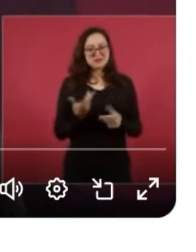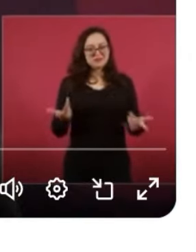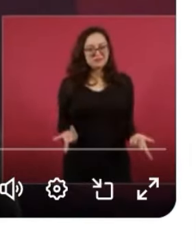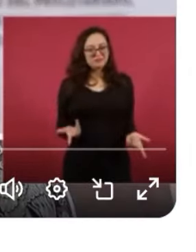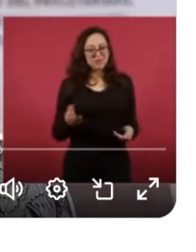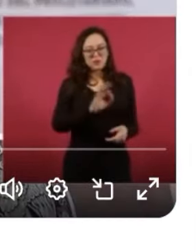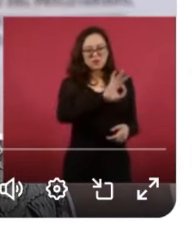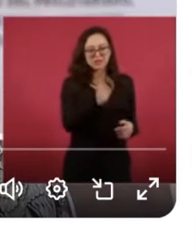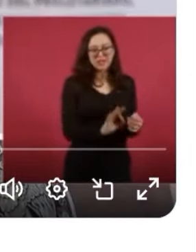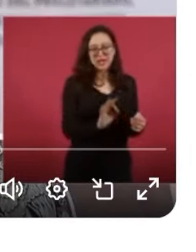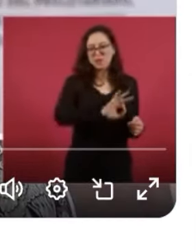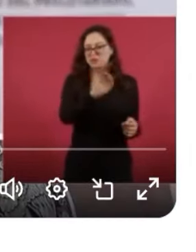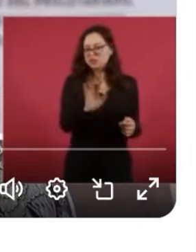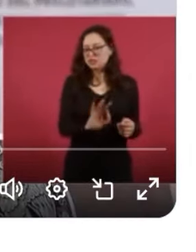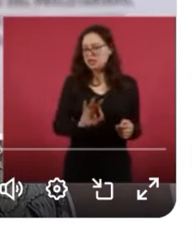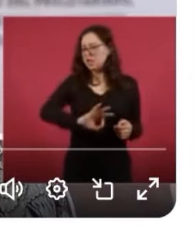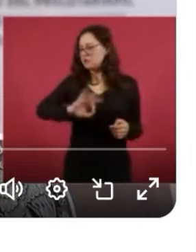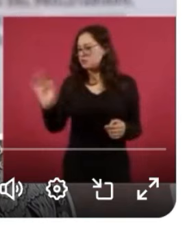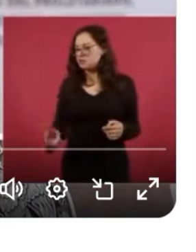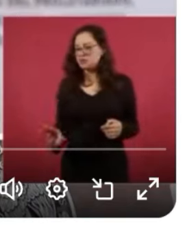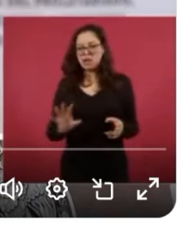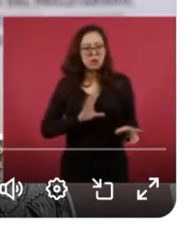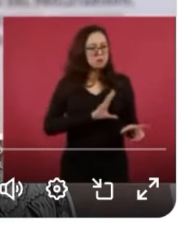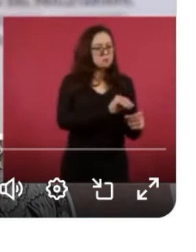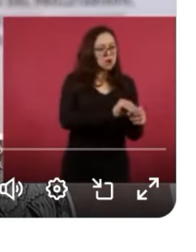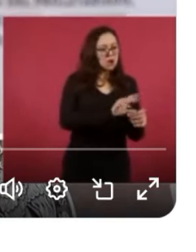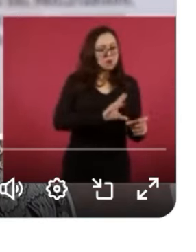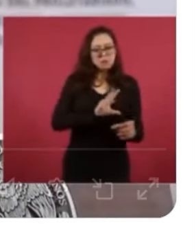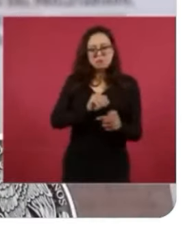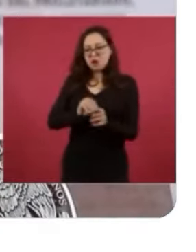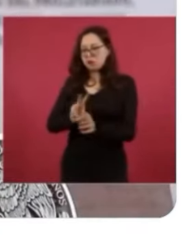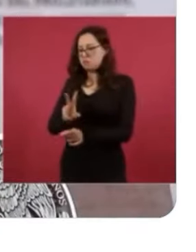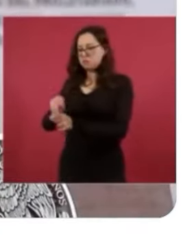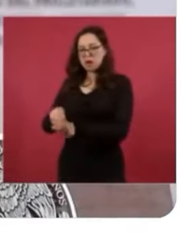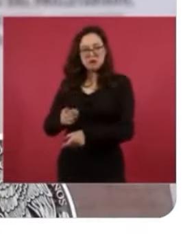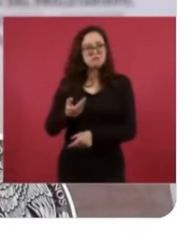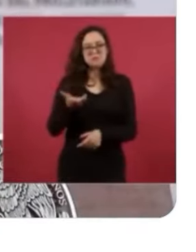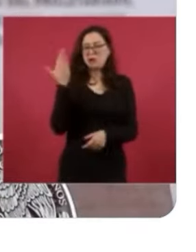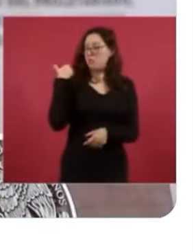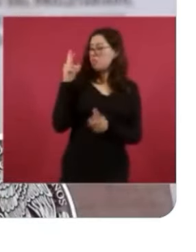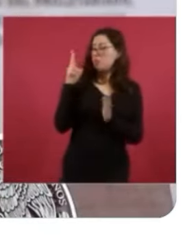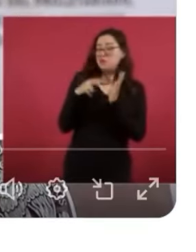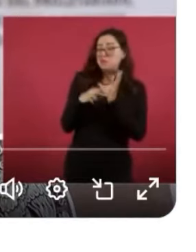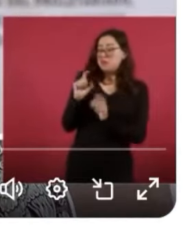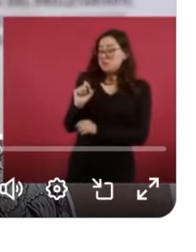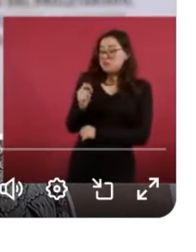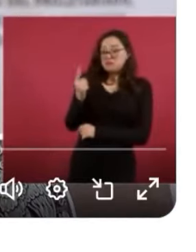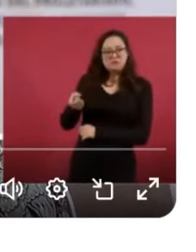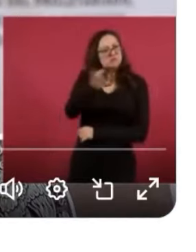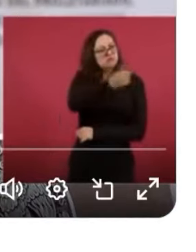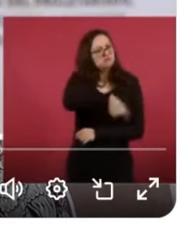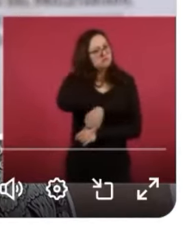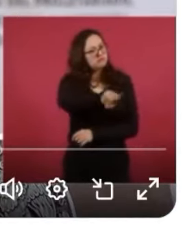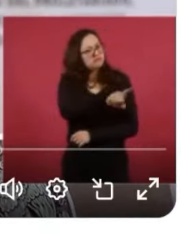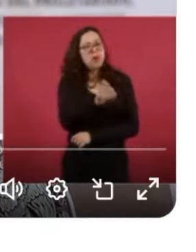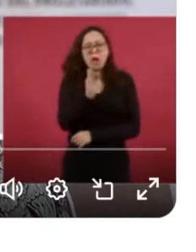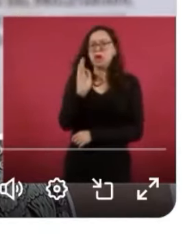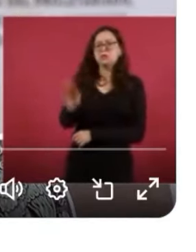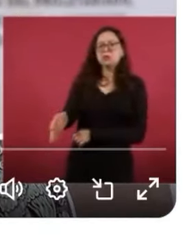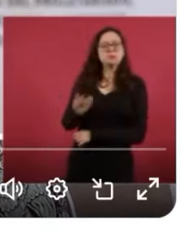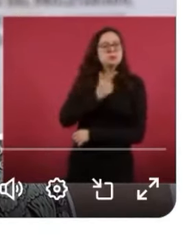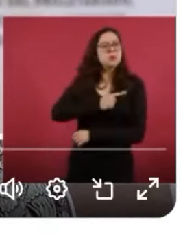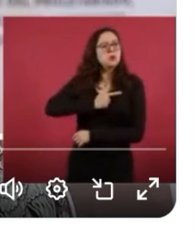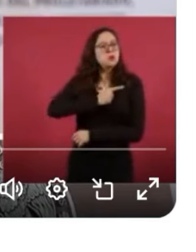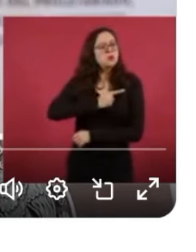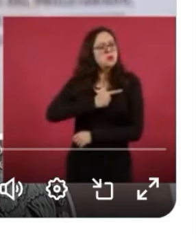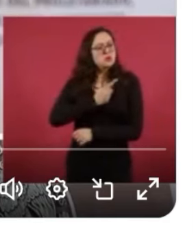para distribuirse los diputados plurinominales. Miren, y es que esto comprueba que cuando les conviene